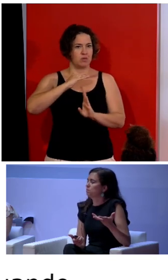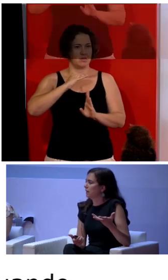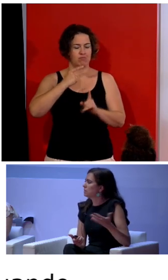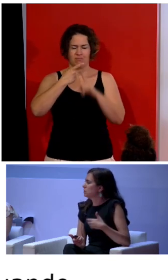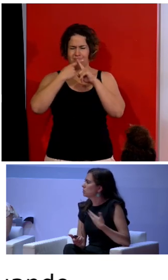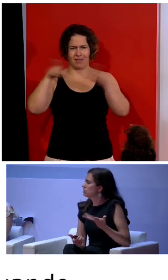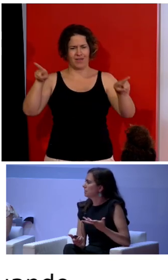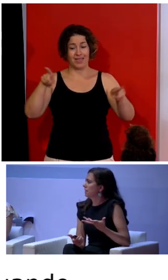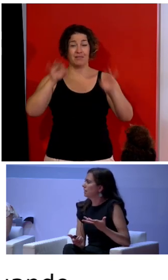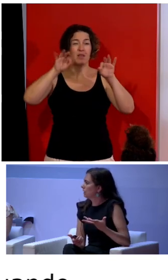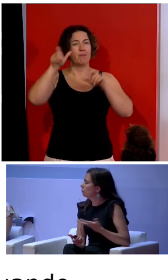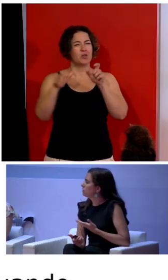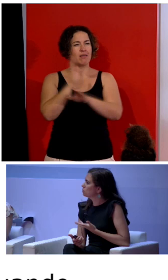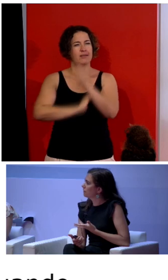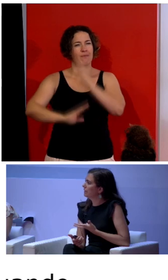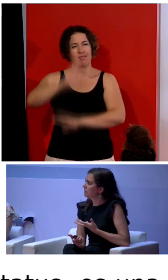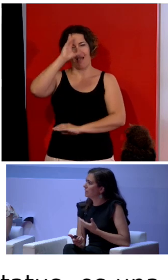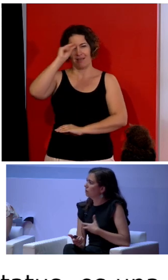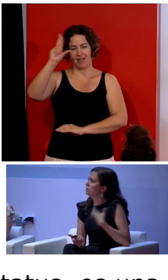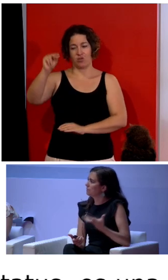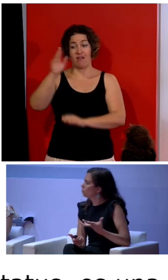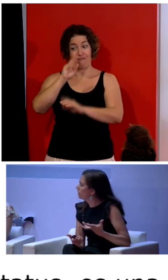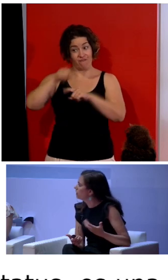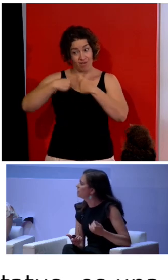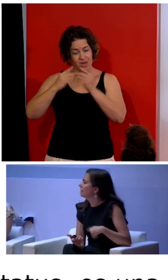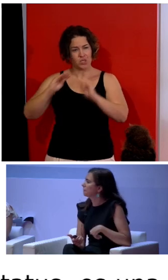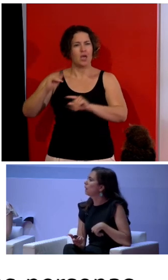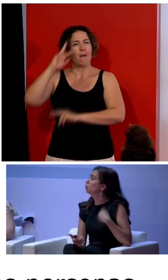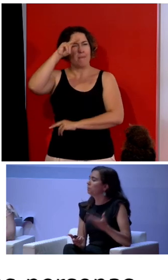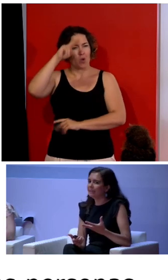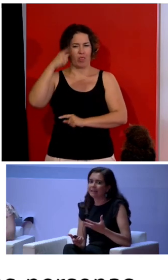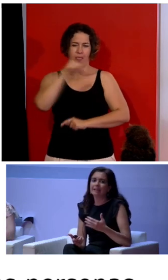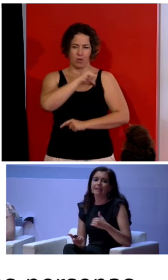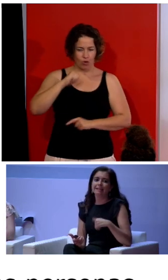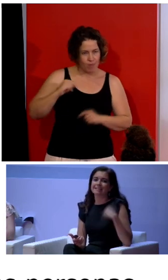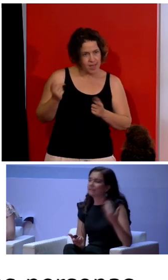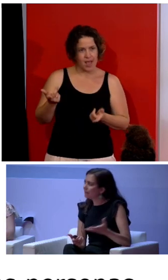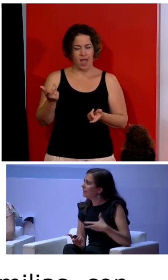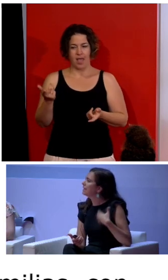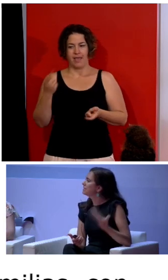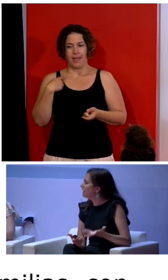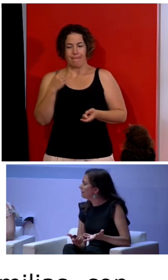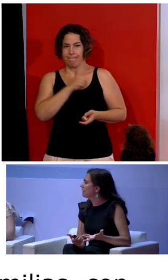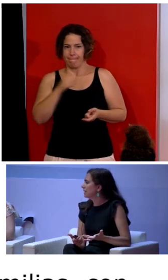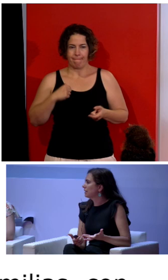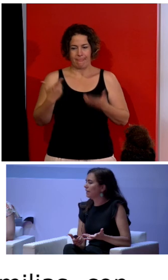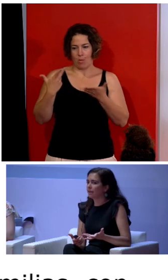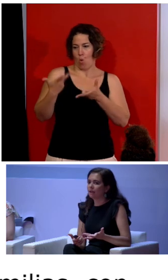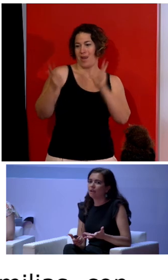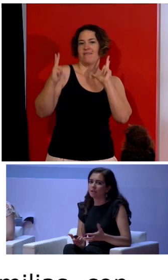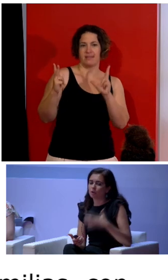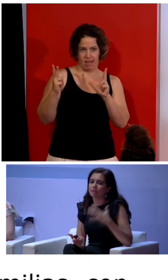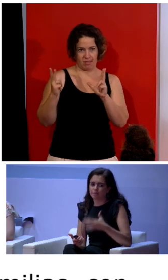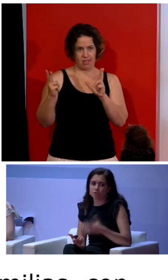pues, para las personas con discapacidad intelectual y sus familias, con esa preocupación de esa autonomía, de esa independencia, de esa libertad que te